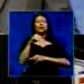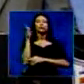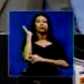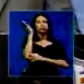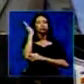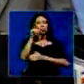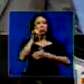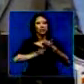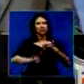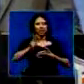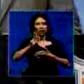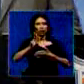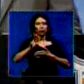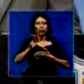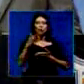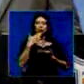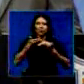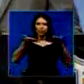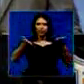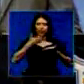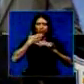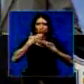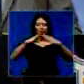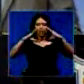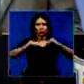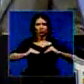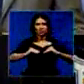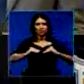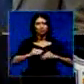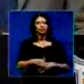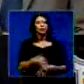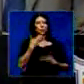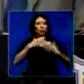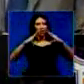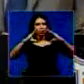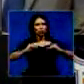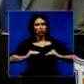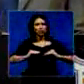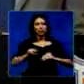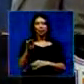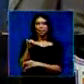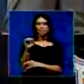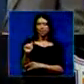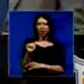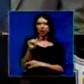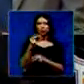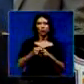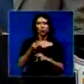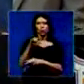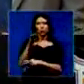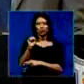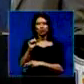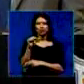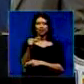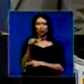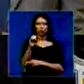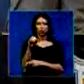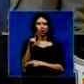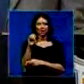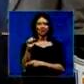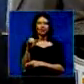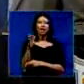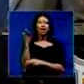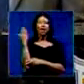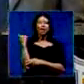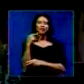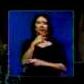catedrático universitario. Don Jaime, bienvenido, buenas noches. Buenas noches. El máster Luis Guillermo Solís, exsecretario general del